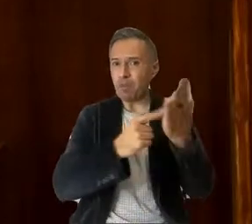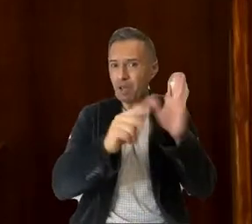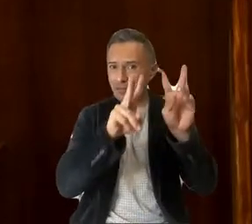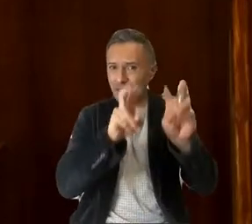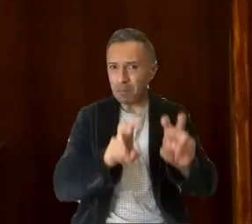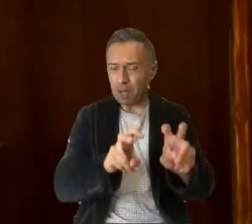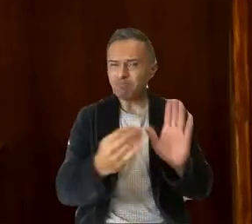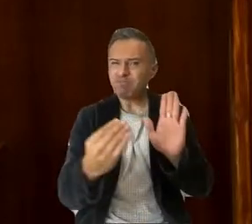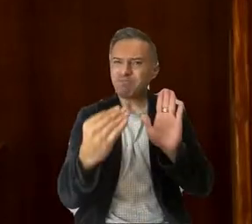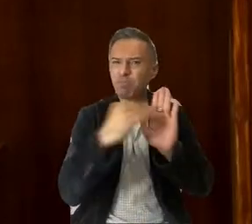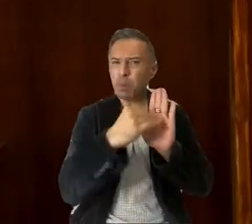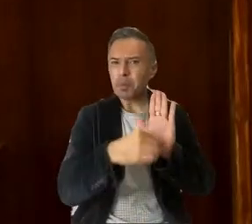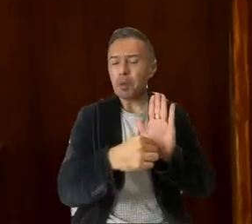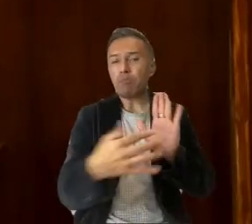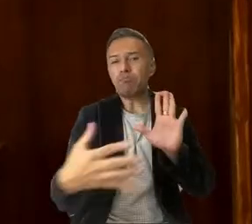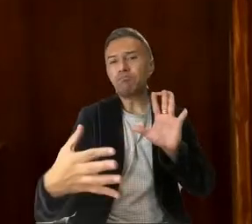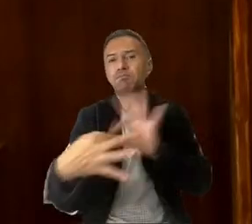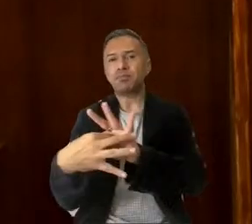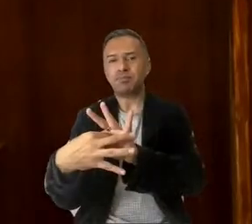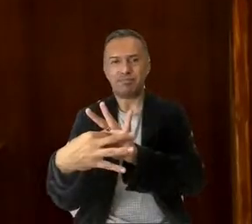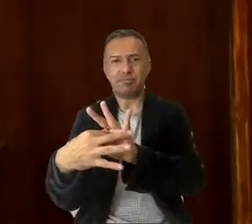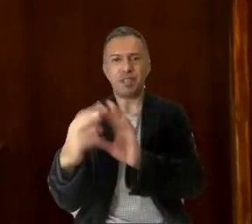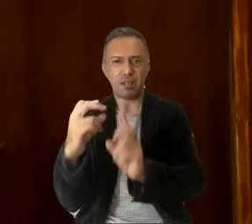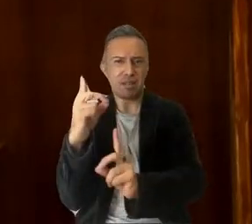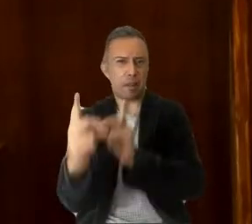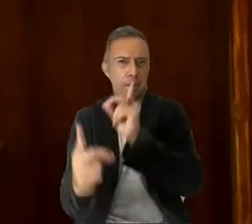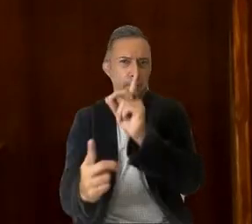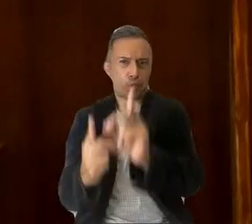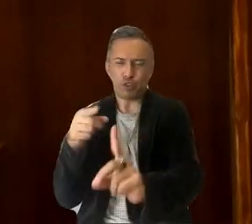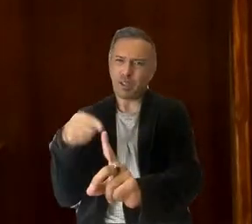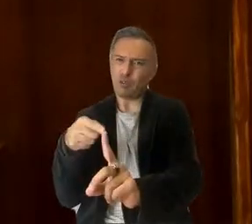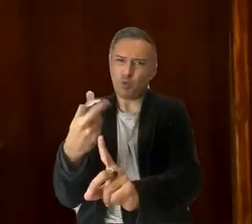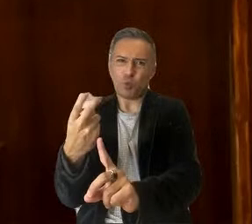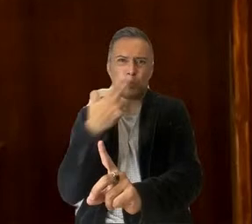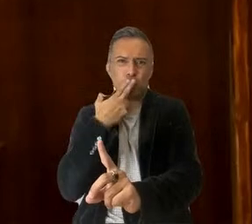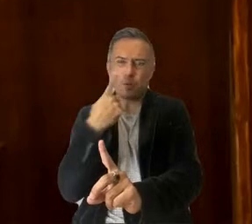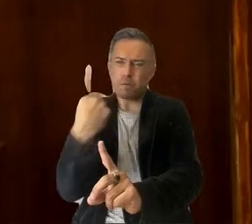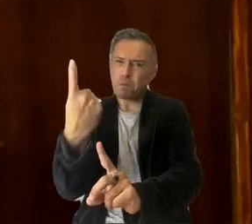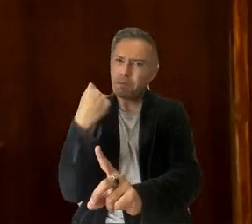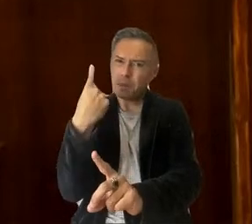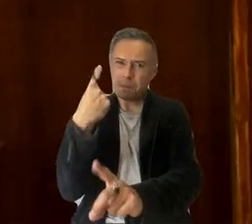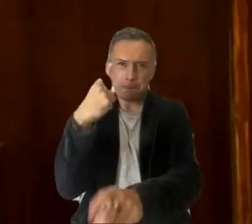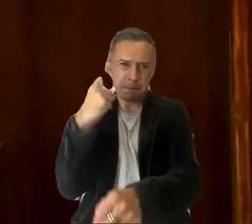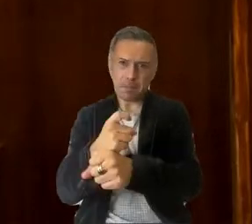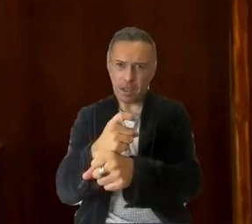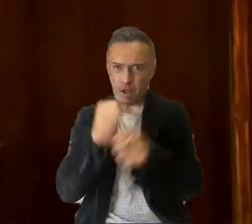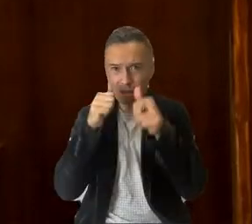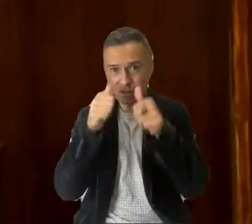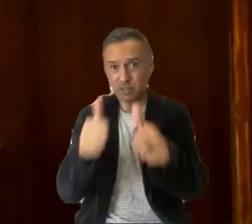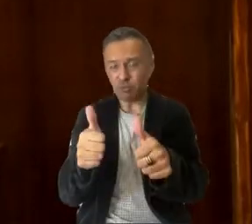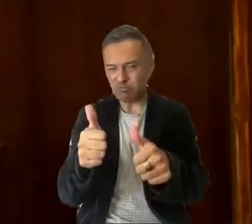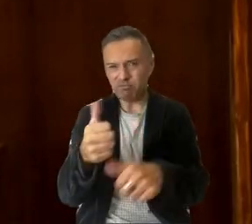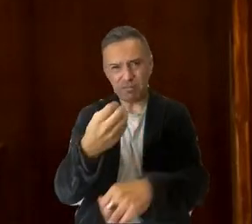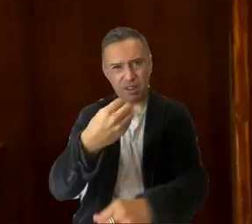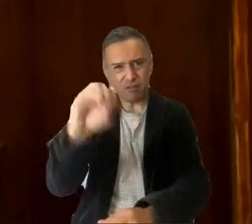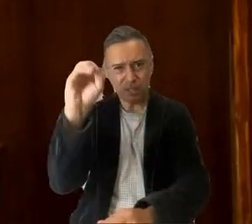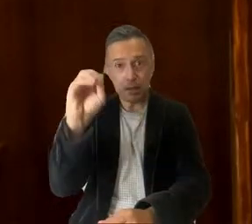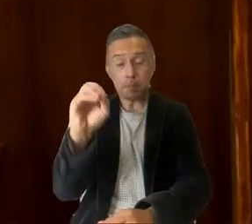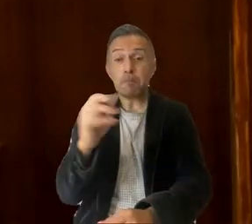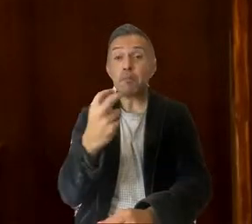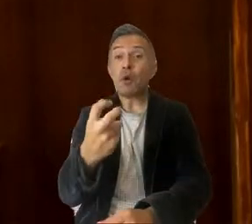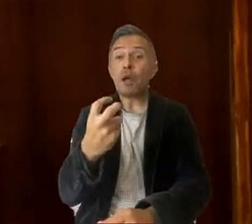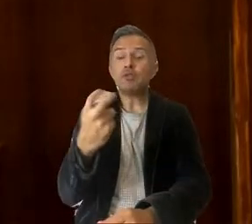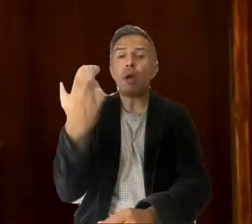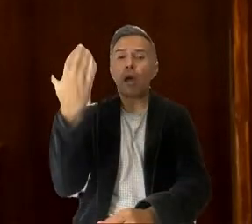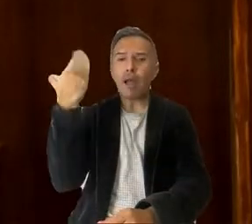sería más vinculante y se establecería como una prioridad. Por ello, hemos realizado